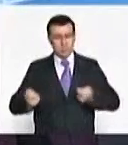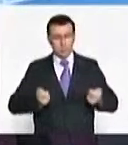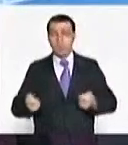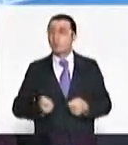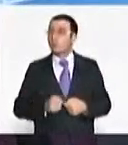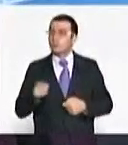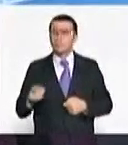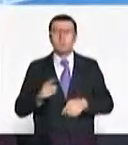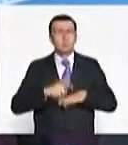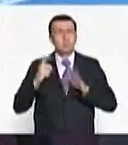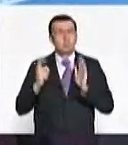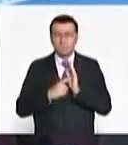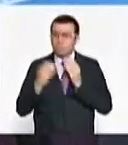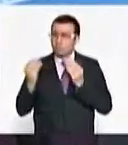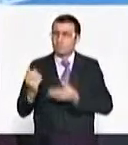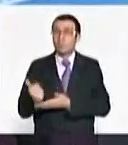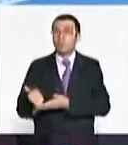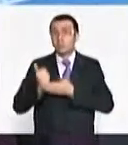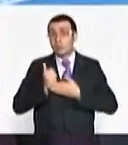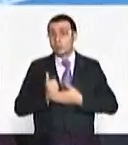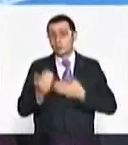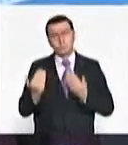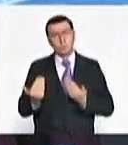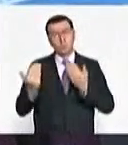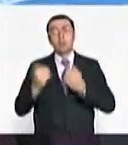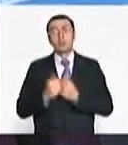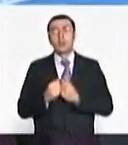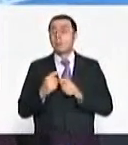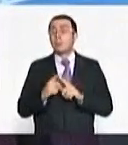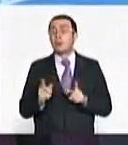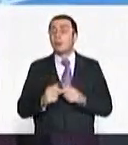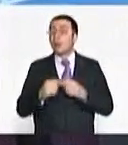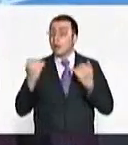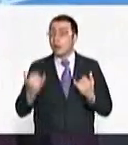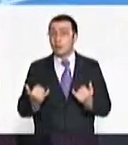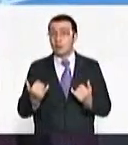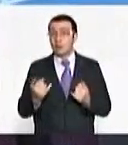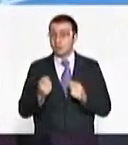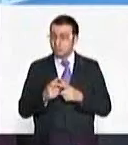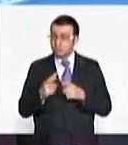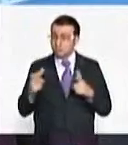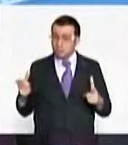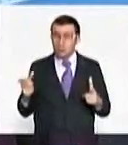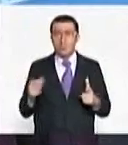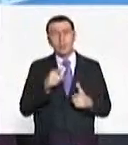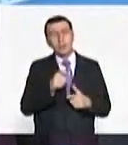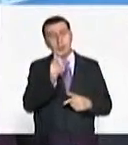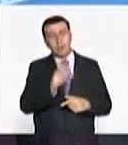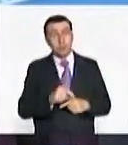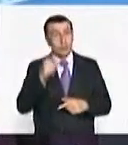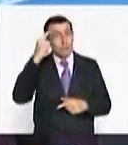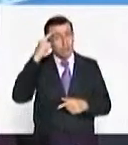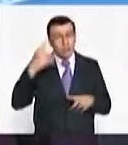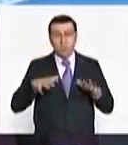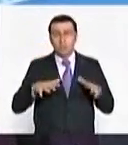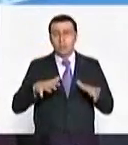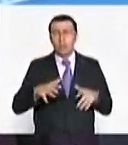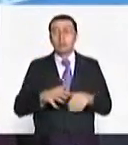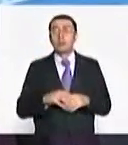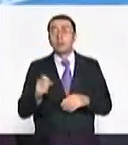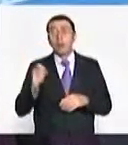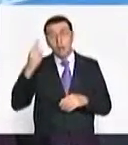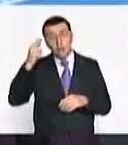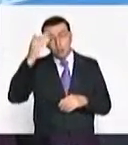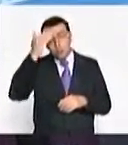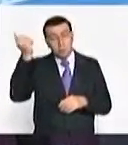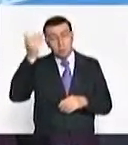colesterol, o sea, para las famosas lipidemias. Hoy por hoy en altas dosis se usa en pacientes con Alzheimer y con Parkinson y en niños con